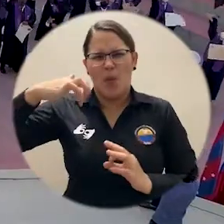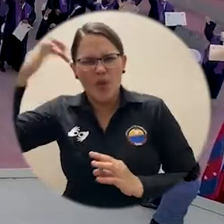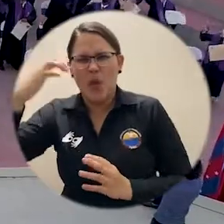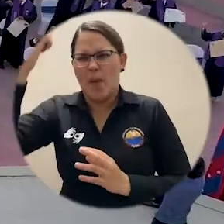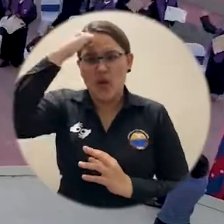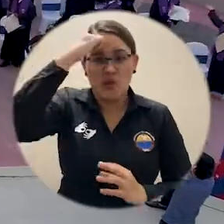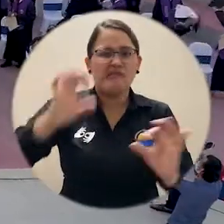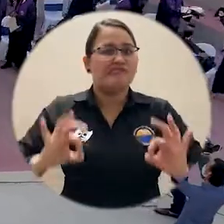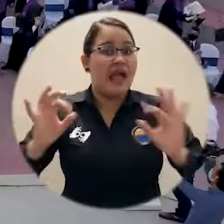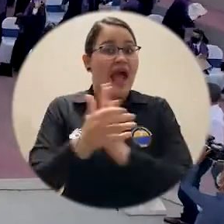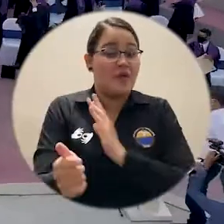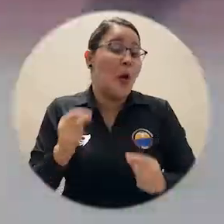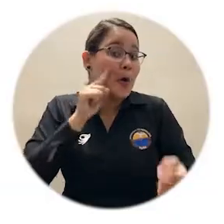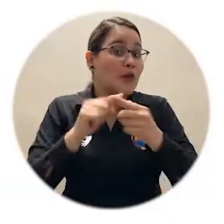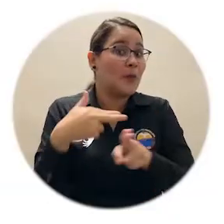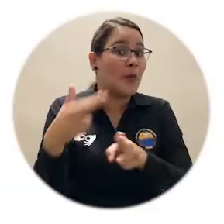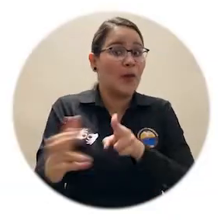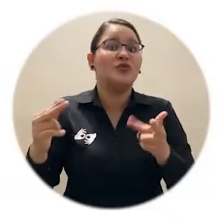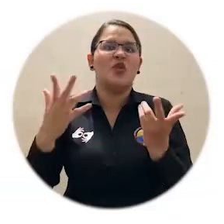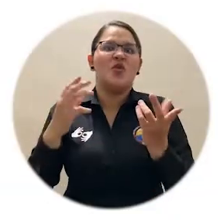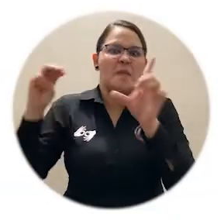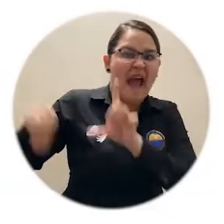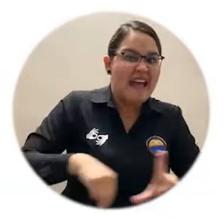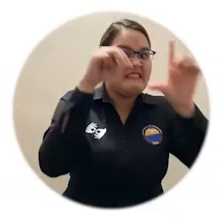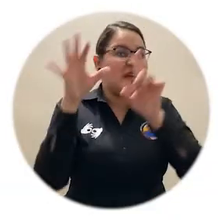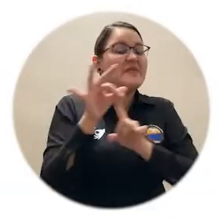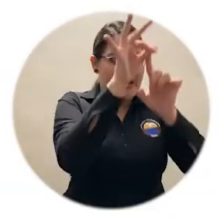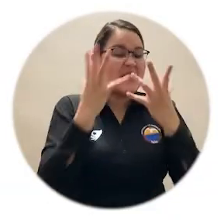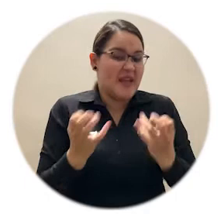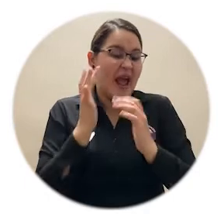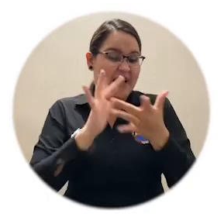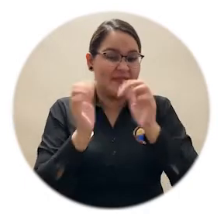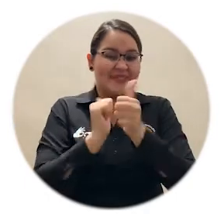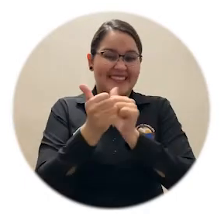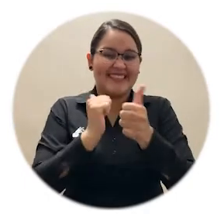Universidad del Magdalena, aún más incluyente e innovadora.